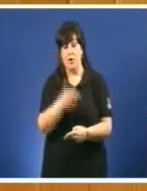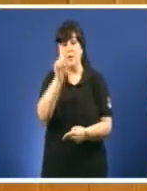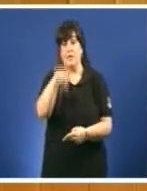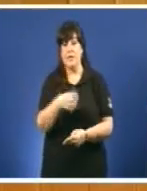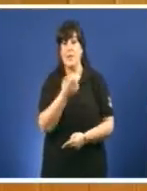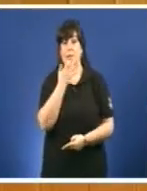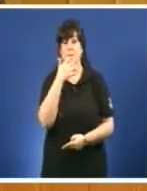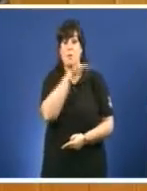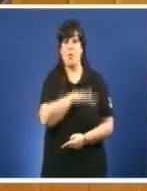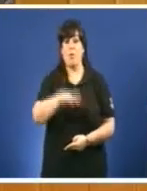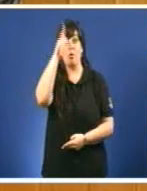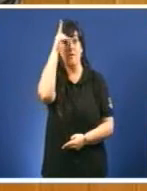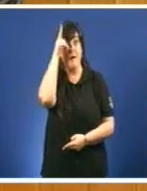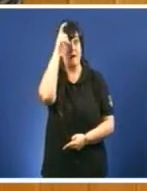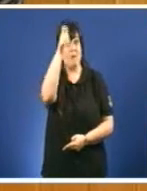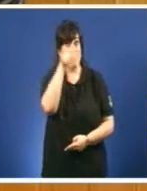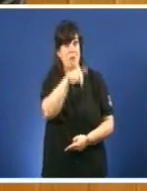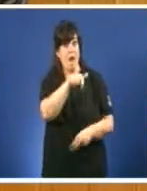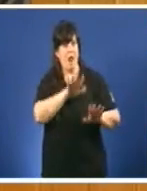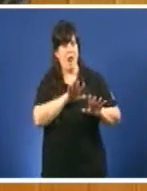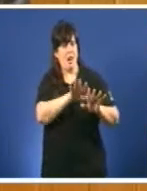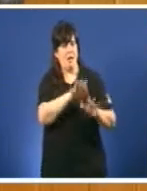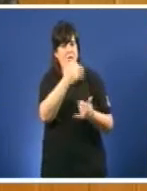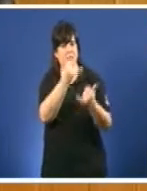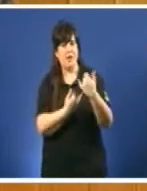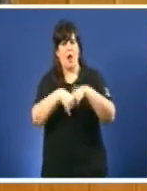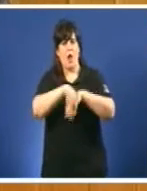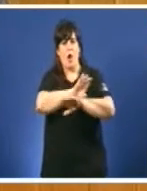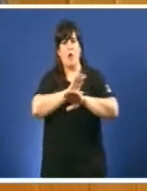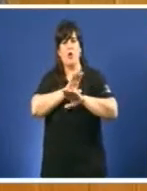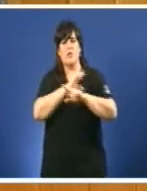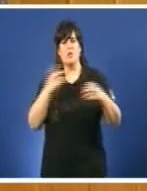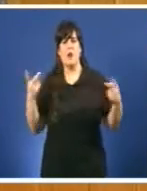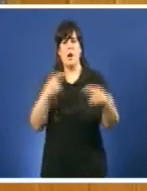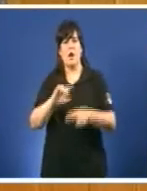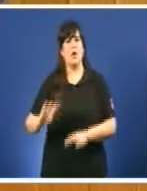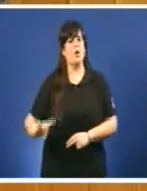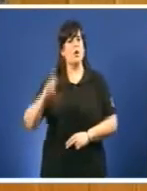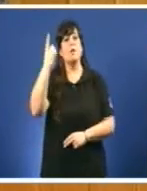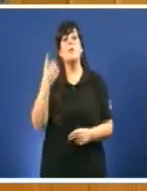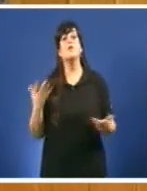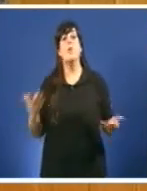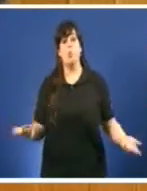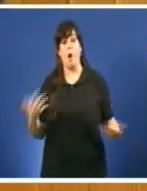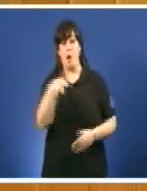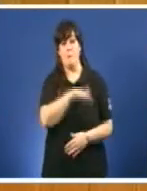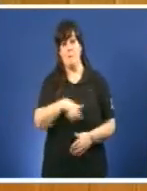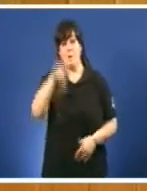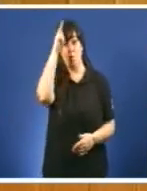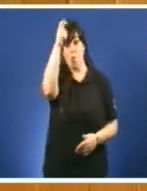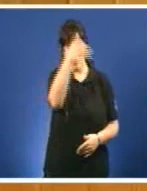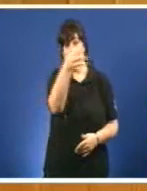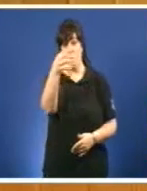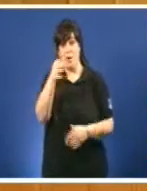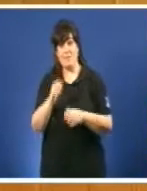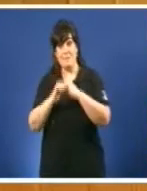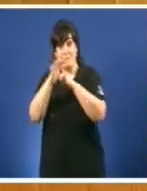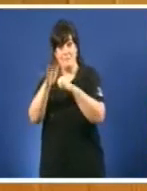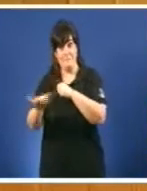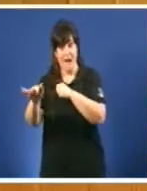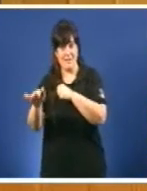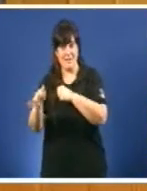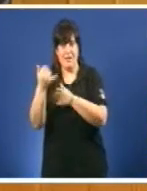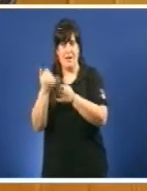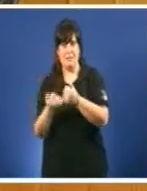desguace, a consellería que sofre máis recortes é a Consellería de Medio Rural e do Mar, por moito que vostedes o